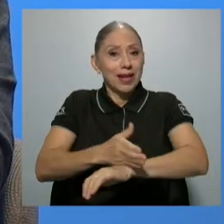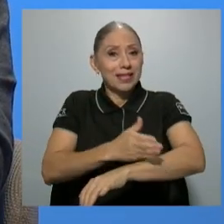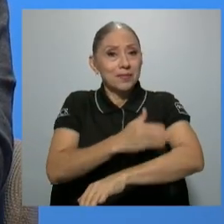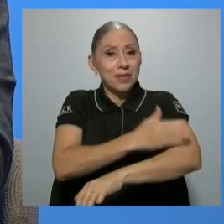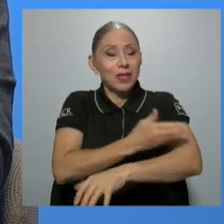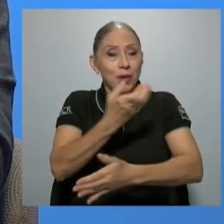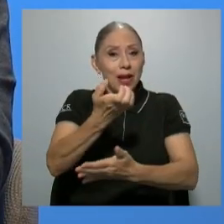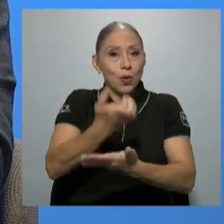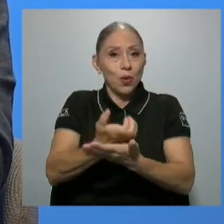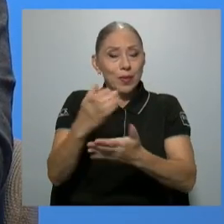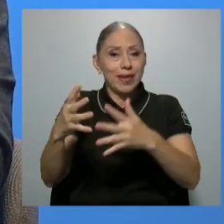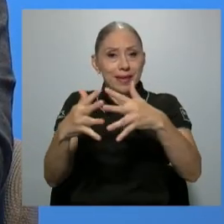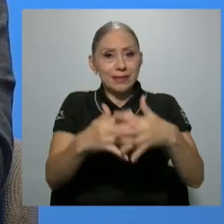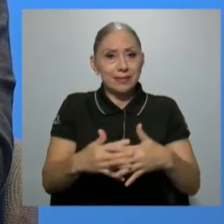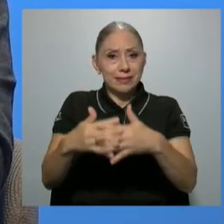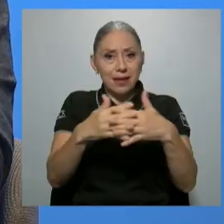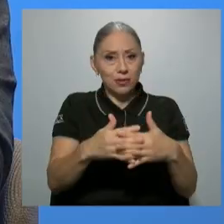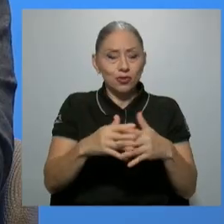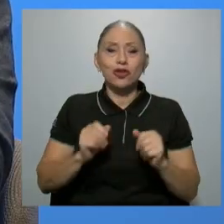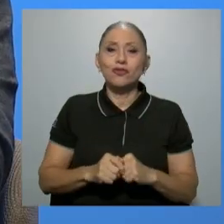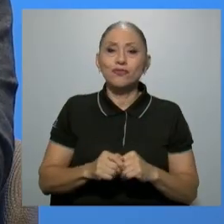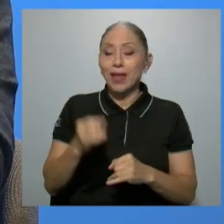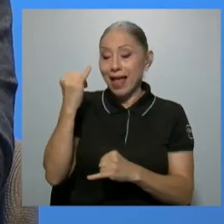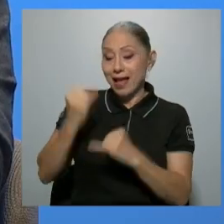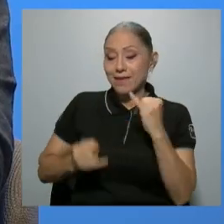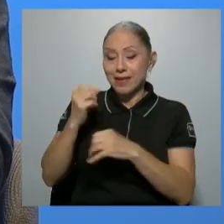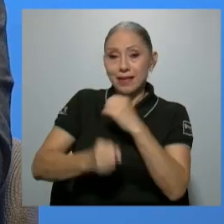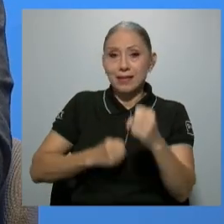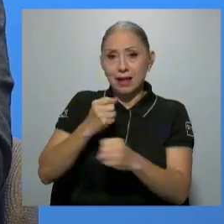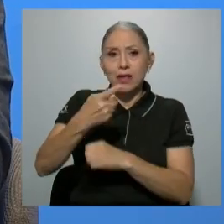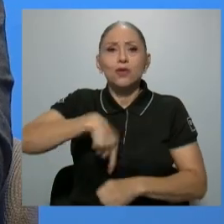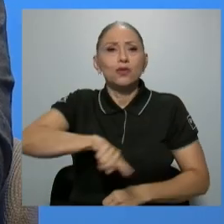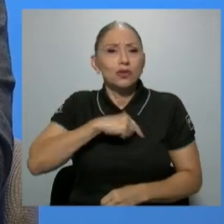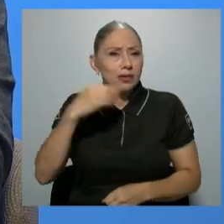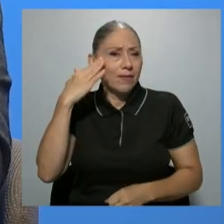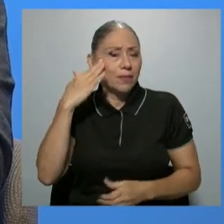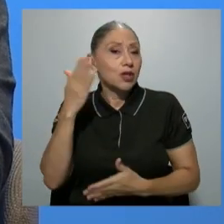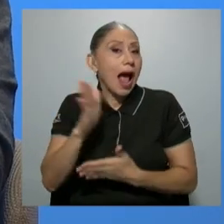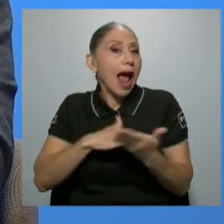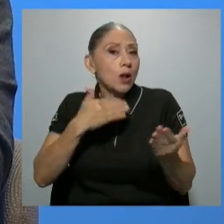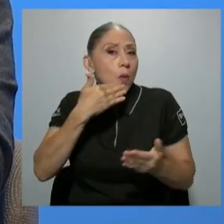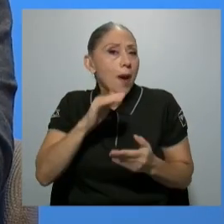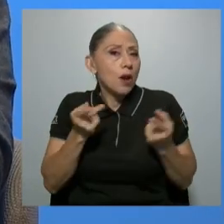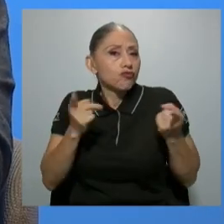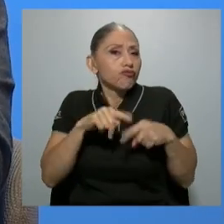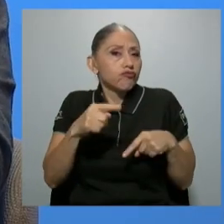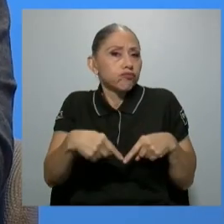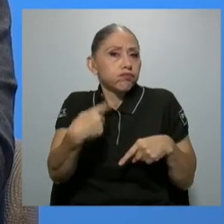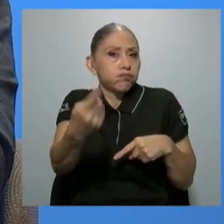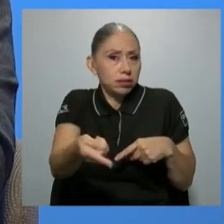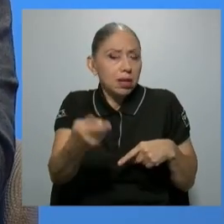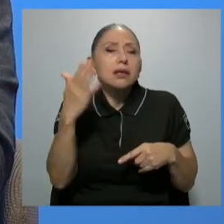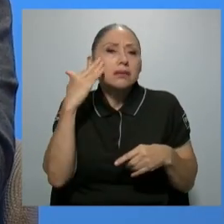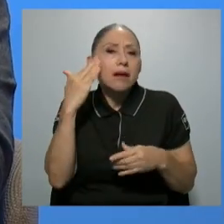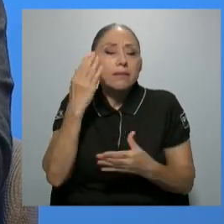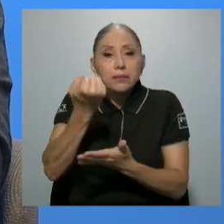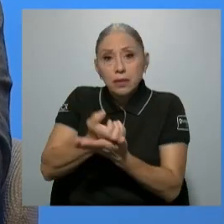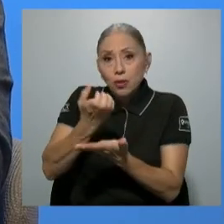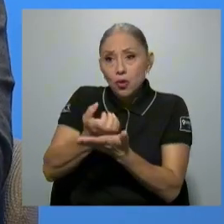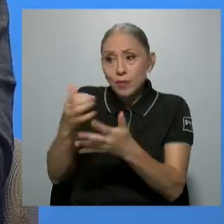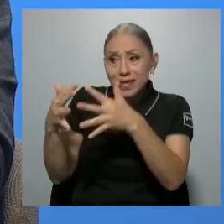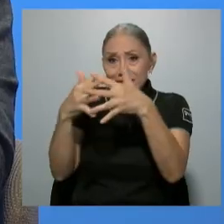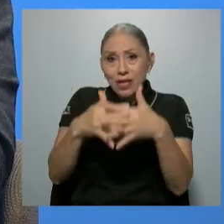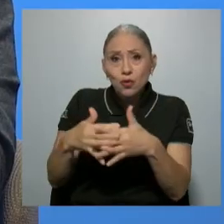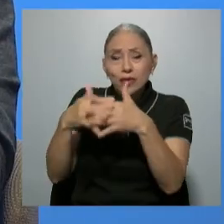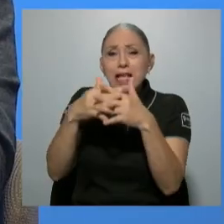Al final del año, aunque sabemos que algo malo viene en camino, digamos, sabemos que la economía estadounidense se va a